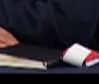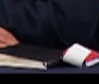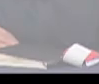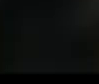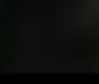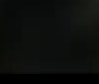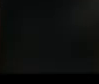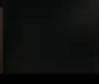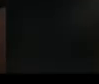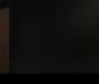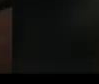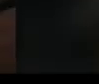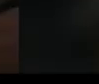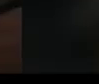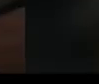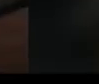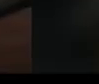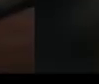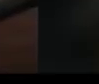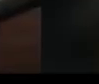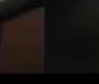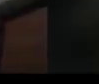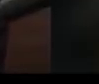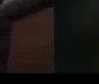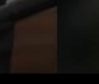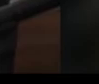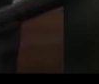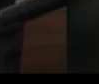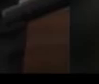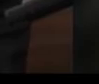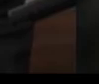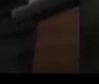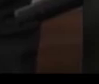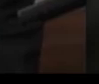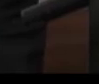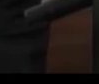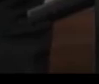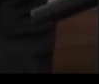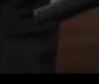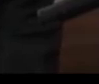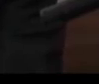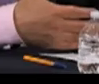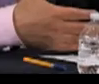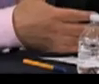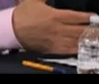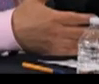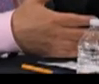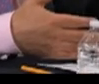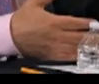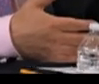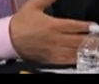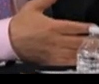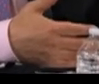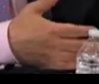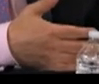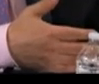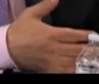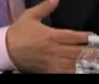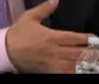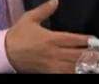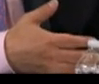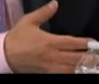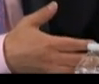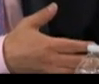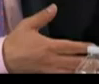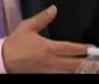aprendidas. En el inicio de la llamada Cuarta Transformación de México, el secretario Moctezoma Barragán subrayó que uno de los objetivos es